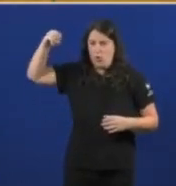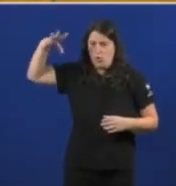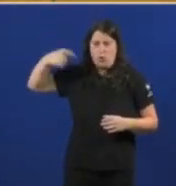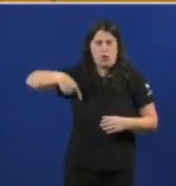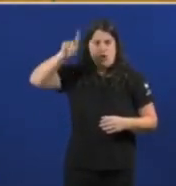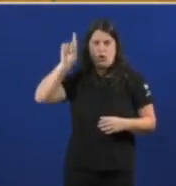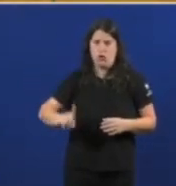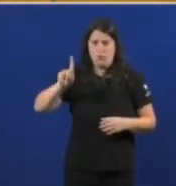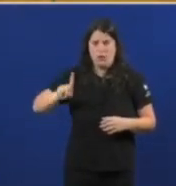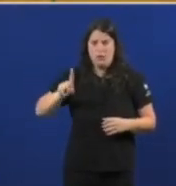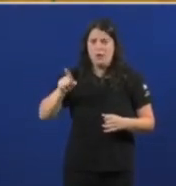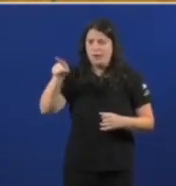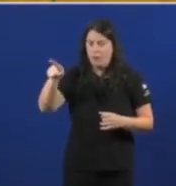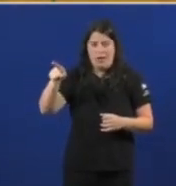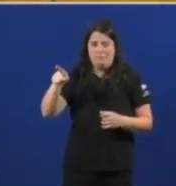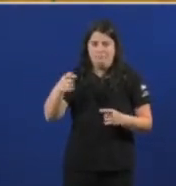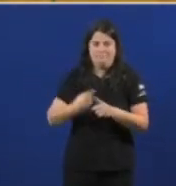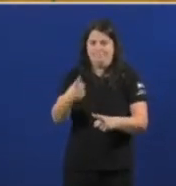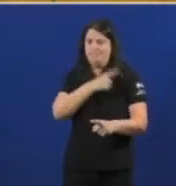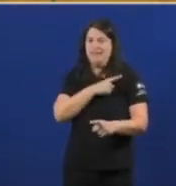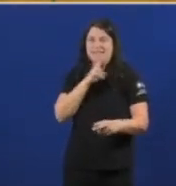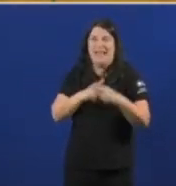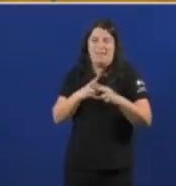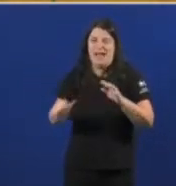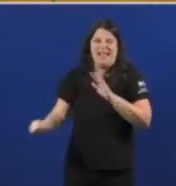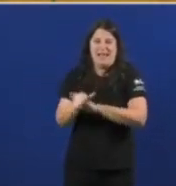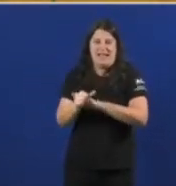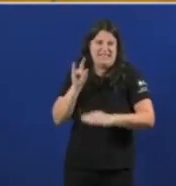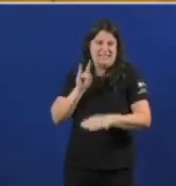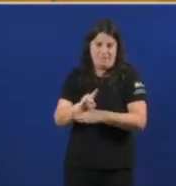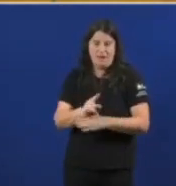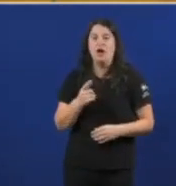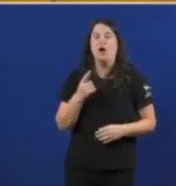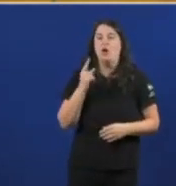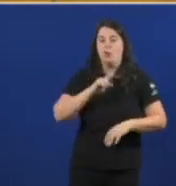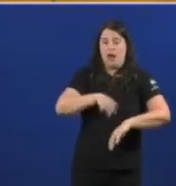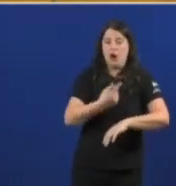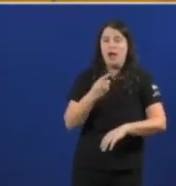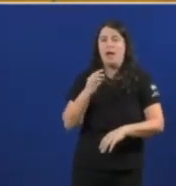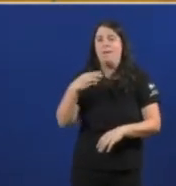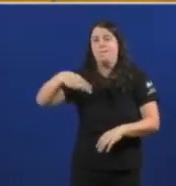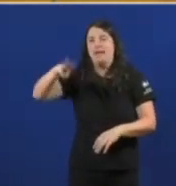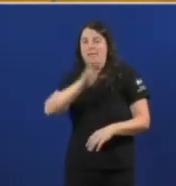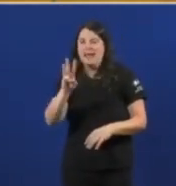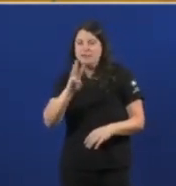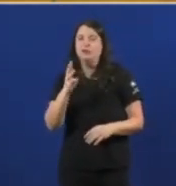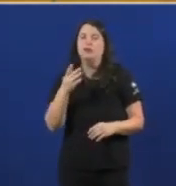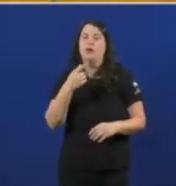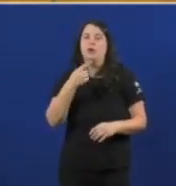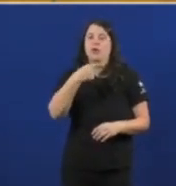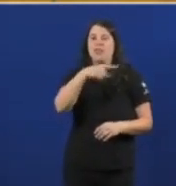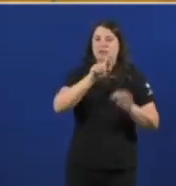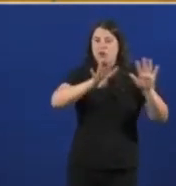até chegar a converterse nunha auténtica estafa. Hoxe, o megavatio hora está en